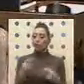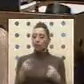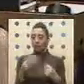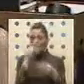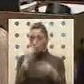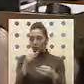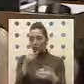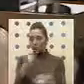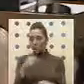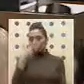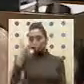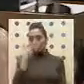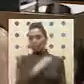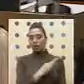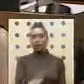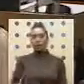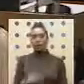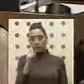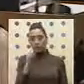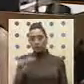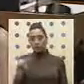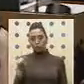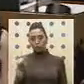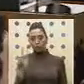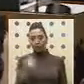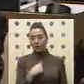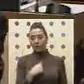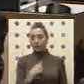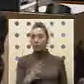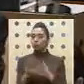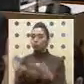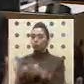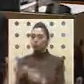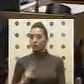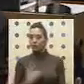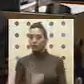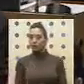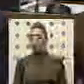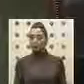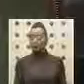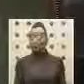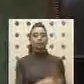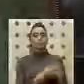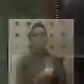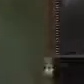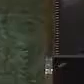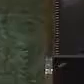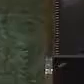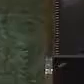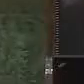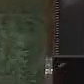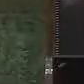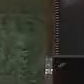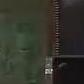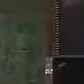la intervención del diputado Manuel Monsalve y mía propia. Muchas gracias, señor presidente. Gracias, señor diputado. Tiene la palabra el diputado señor Macaya.